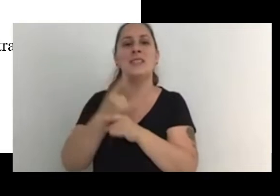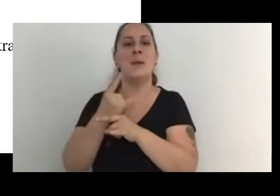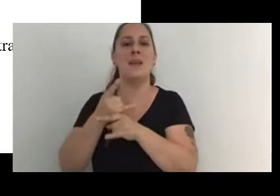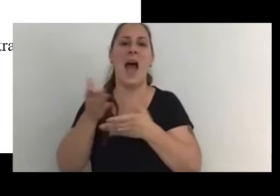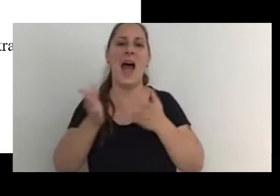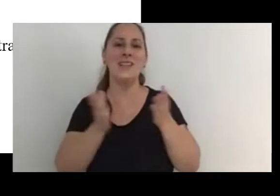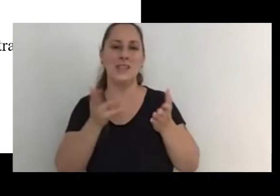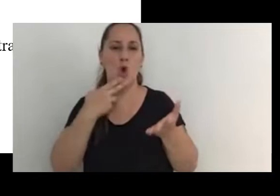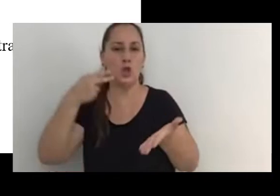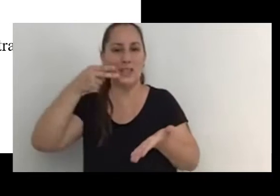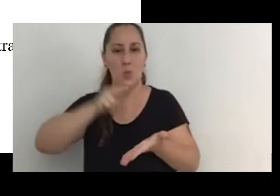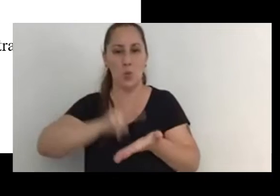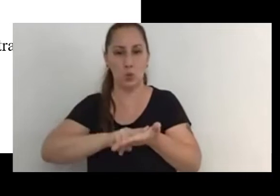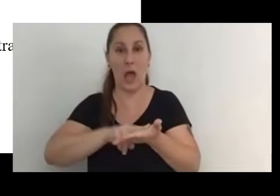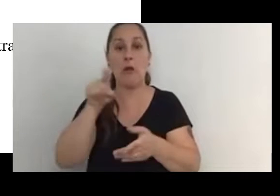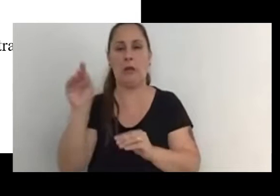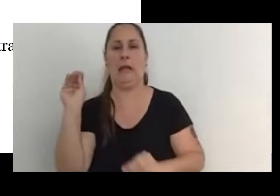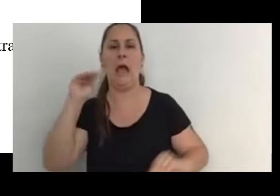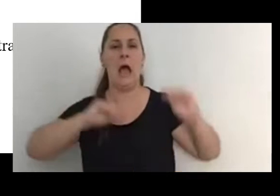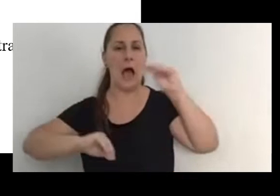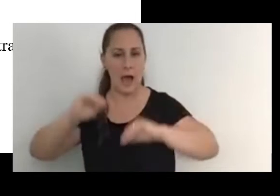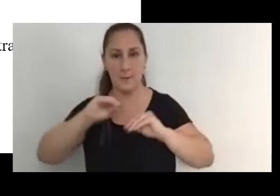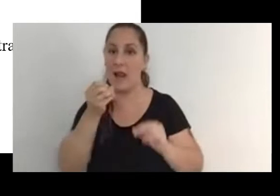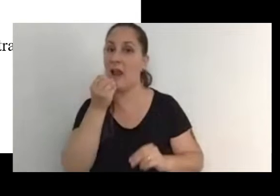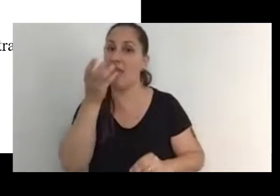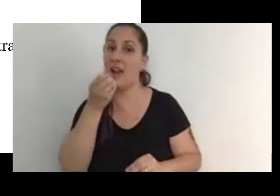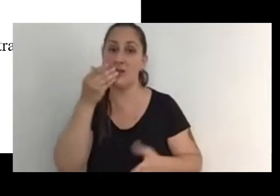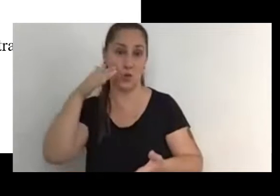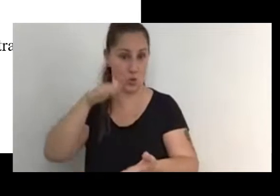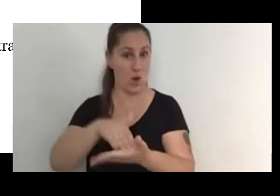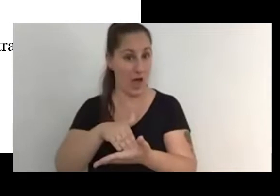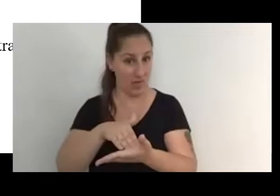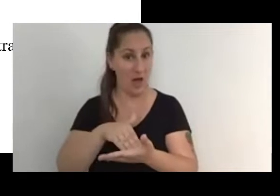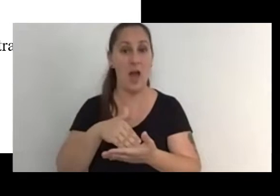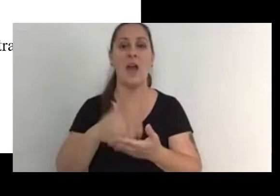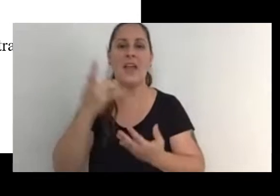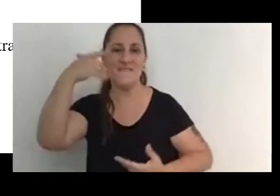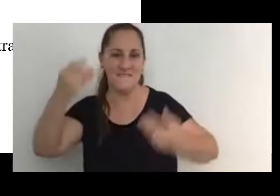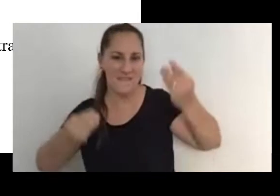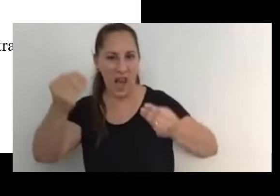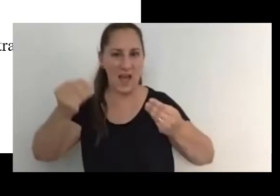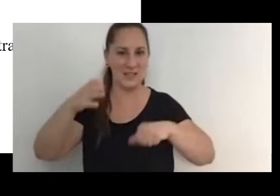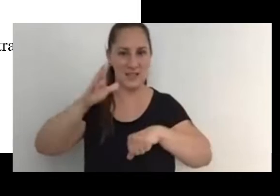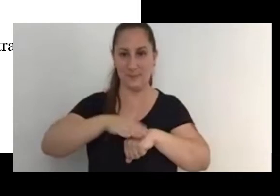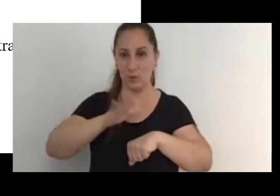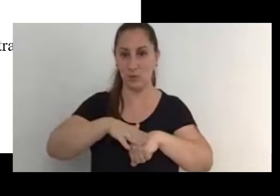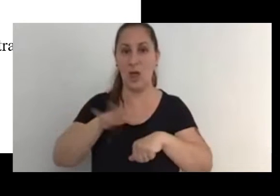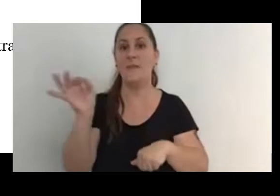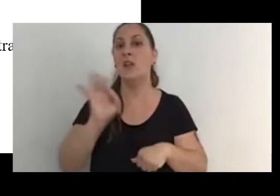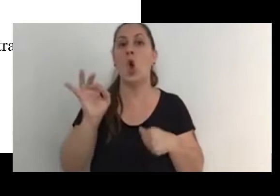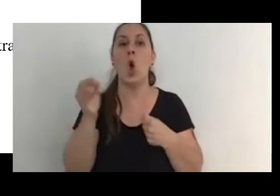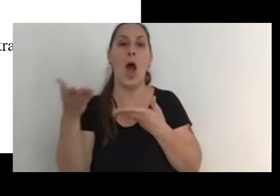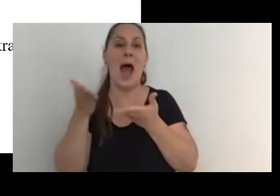tributario que confecciona la declaración jurada, que lleva adelante un balance o que lo ha asesorado en